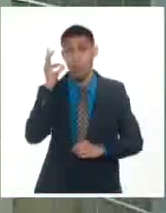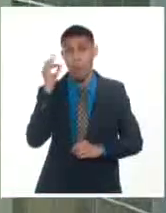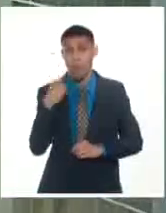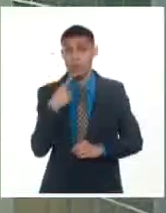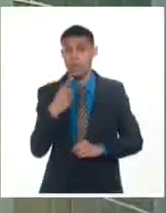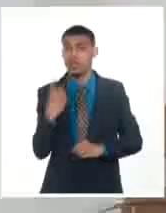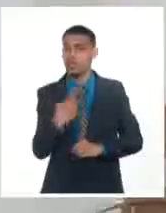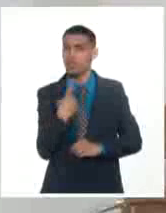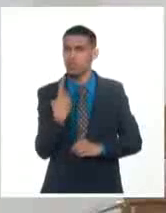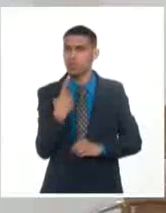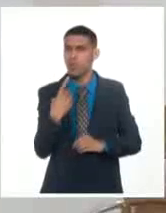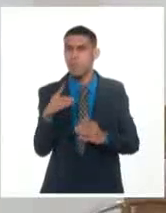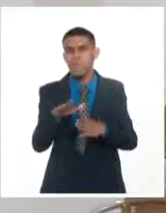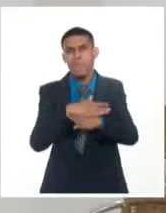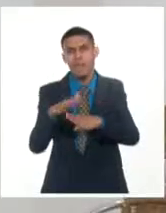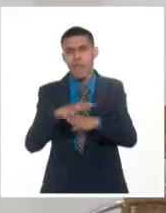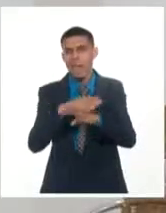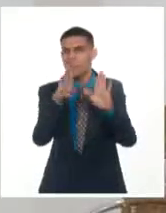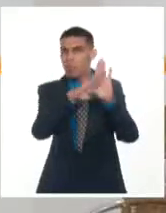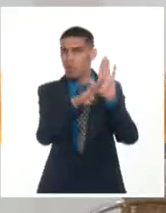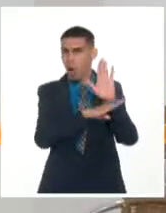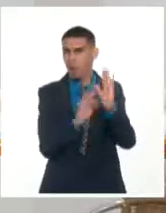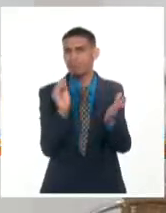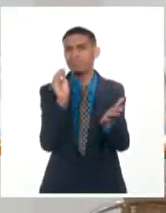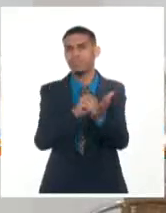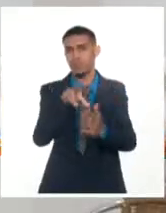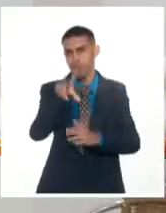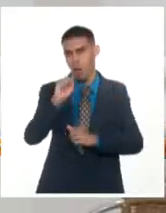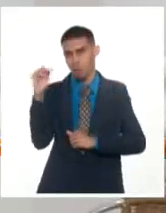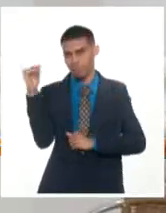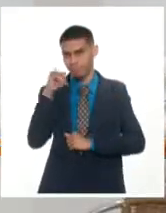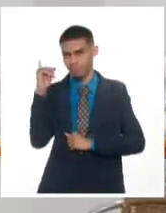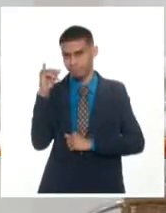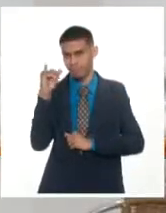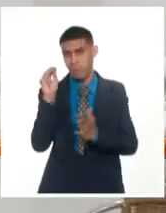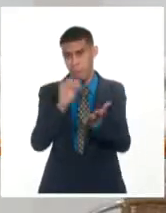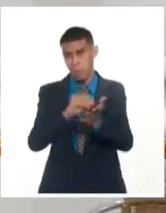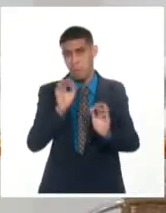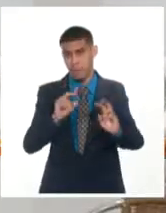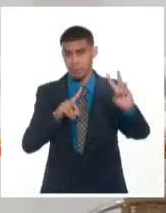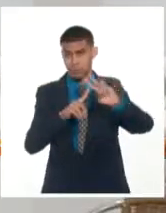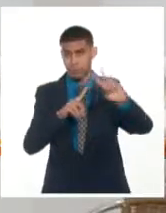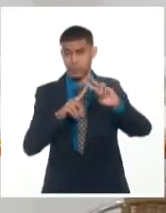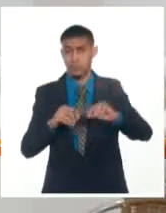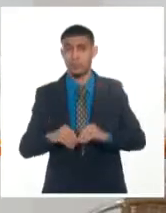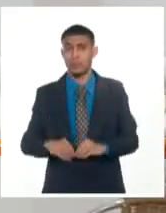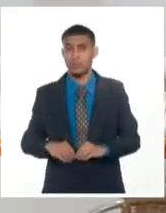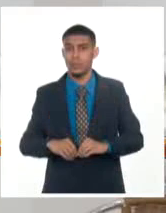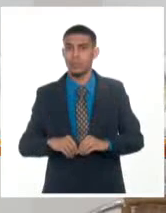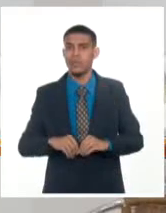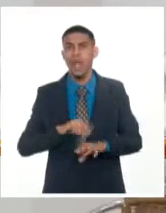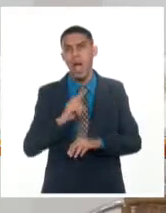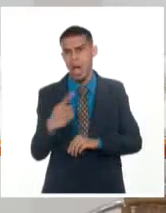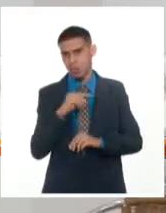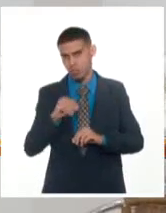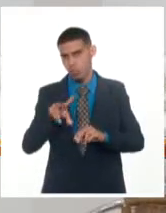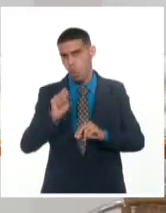no resueltos, casos que por alguna razón se han ido quedando y entonces se decide retomarlo